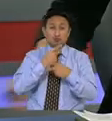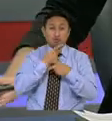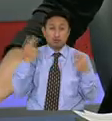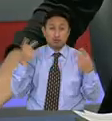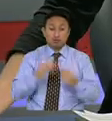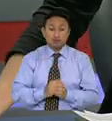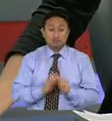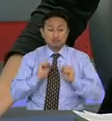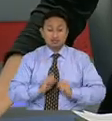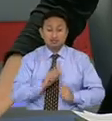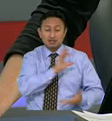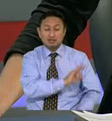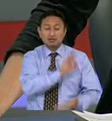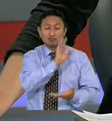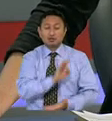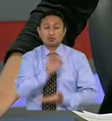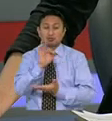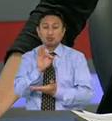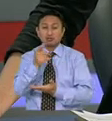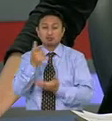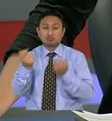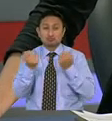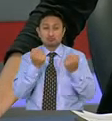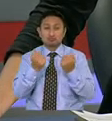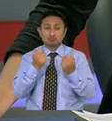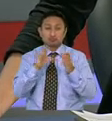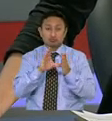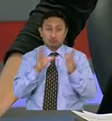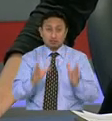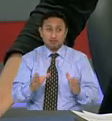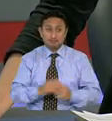también varios delegados de instancias de control ciudadano.